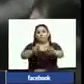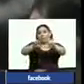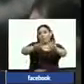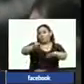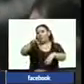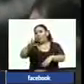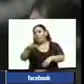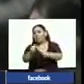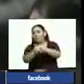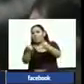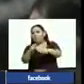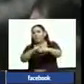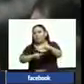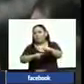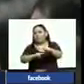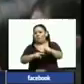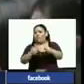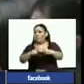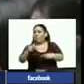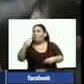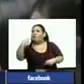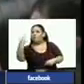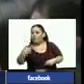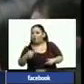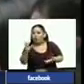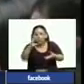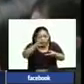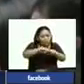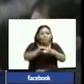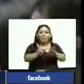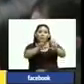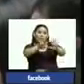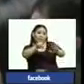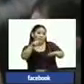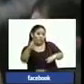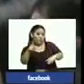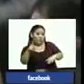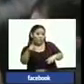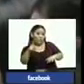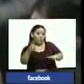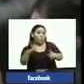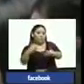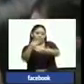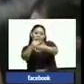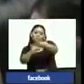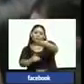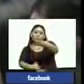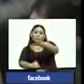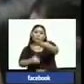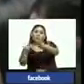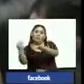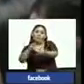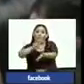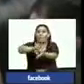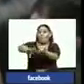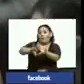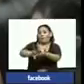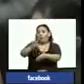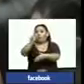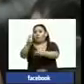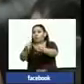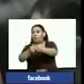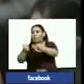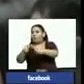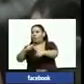millones, en la realidad es de 81, porque hay una sentencia que nos obliga a pagar 2 millones de